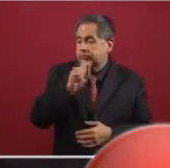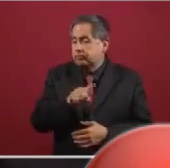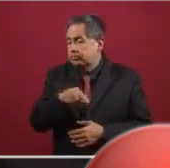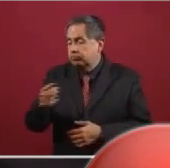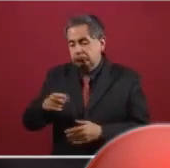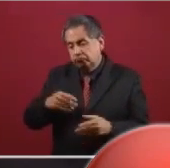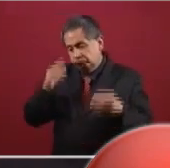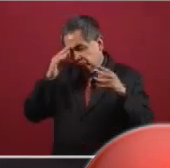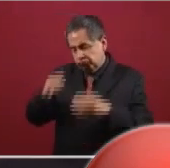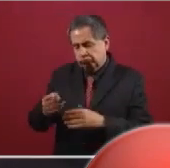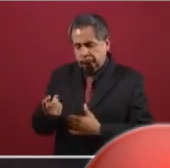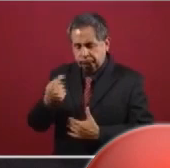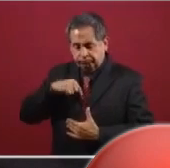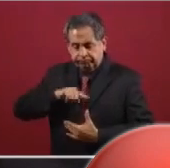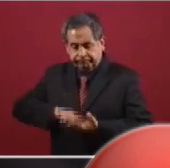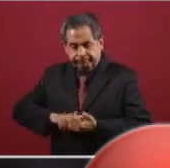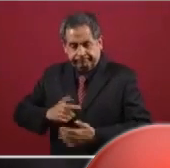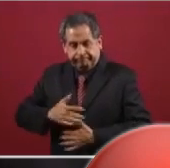ocuparse